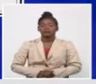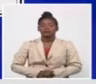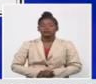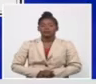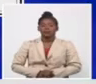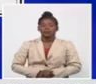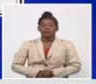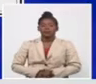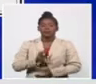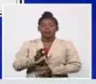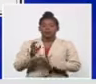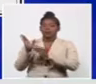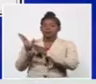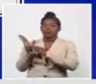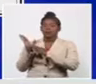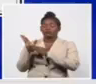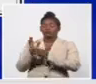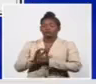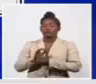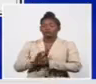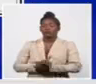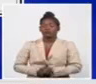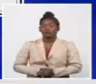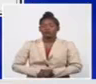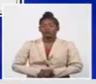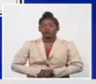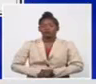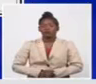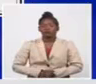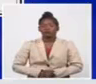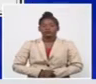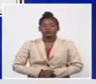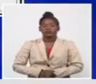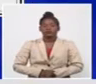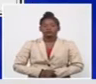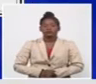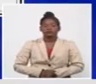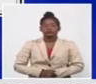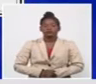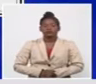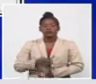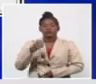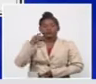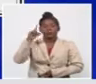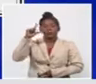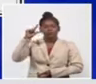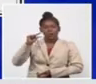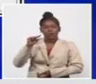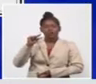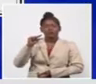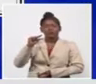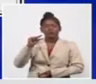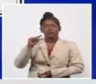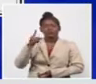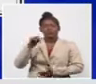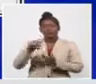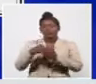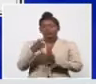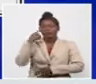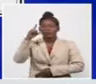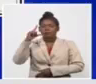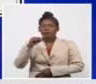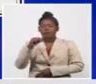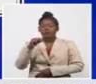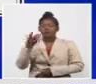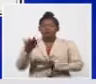cómo en el día una pequeña disminución, pero una disminución en comparación